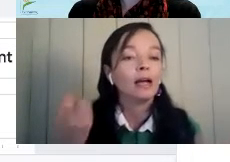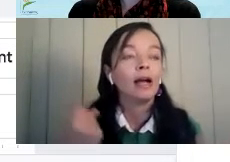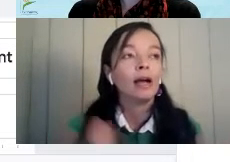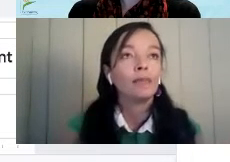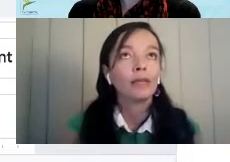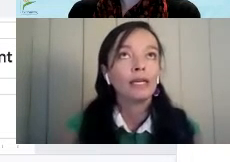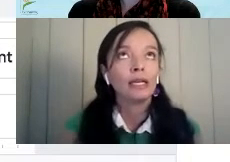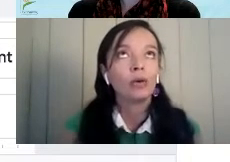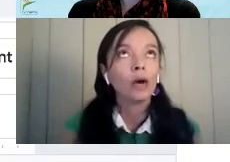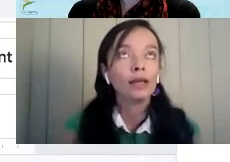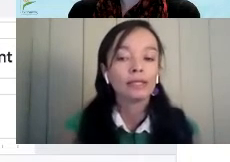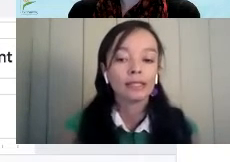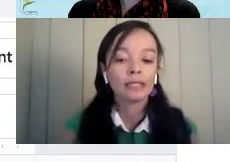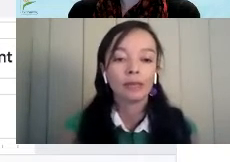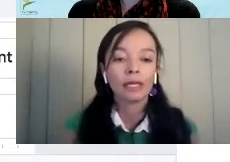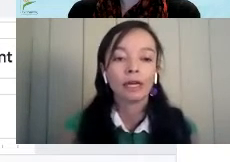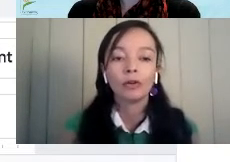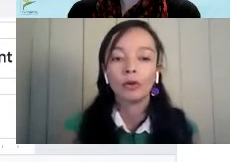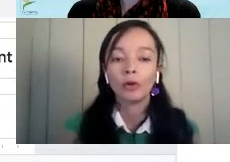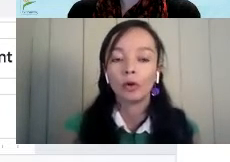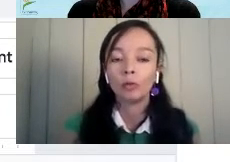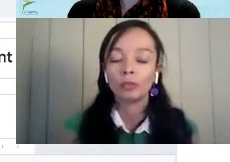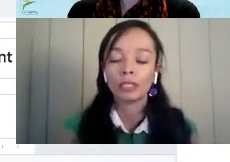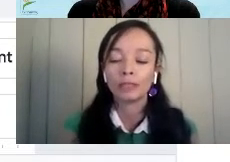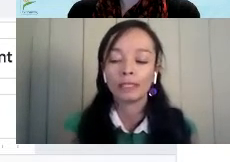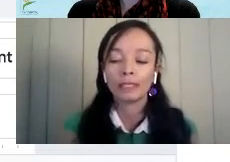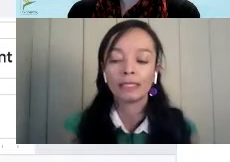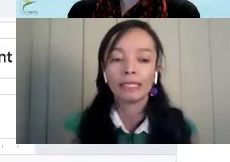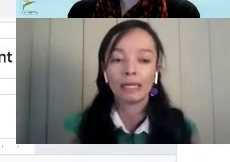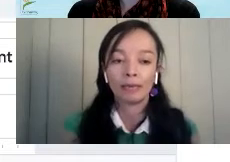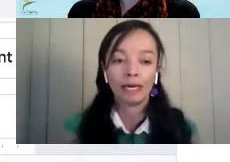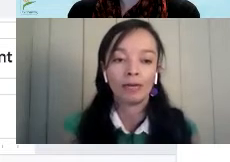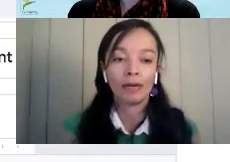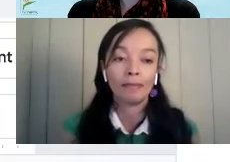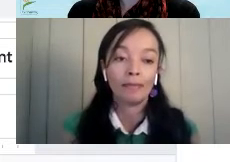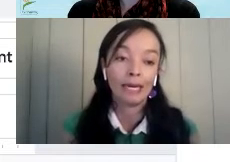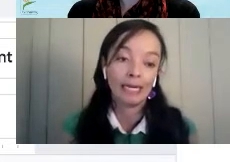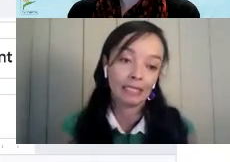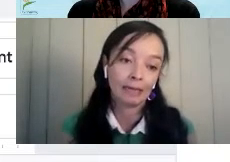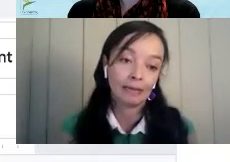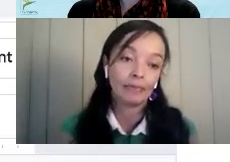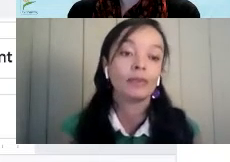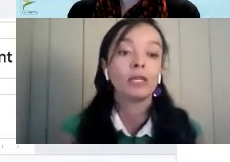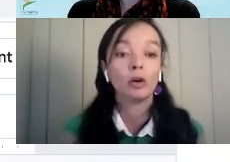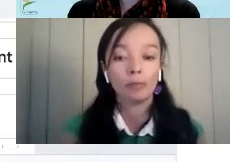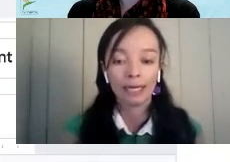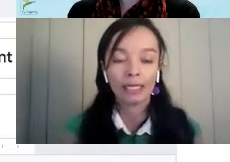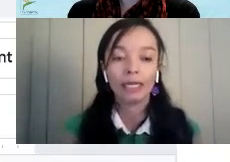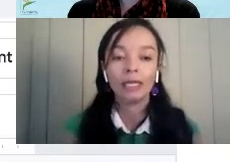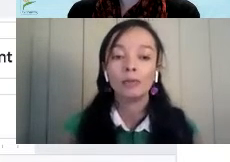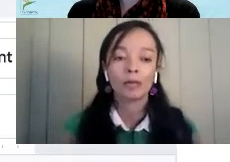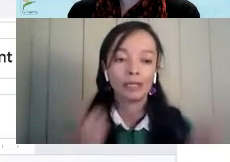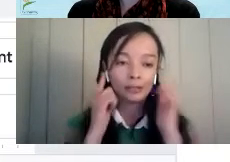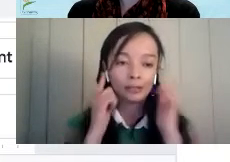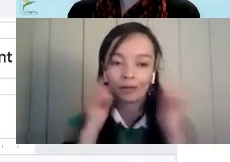en el lenguaje de señas americano, no muchas veces dicen la palabra leche o milk